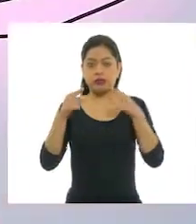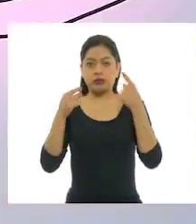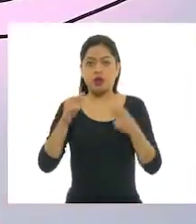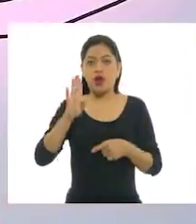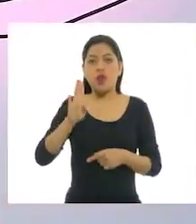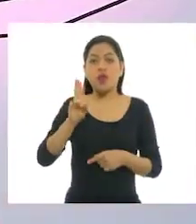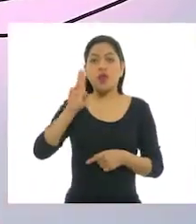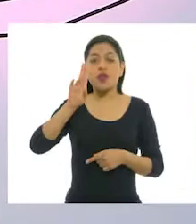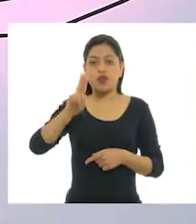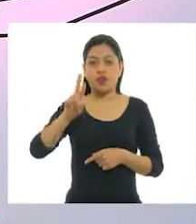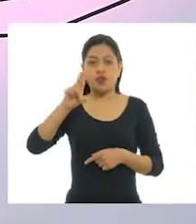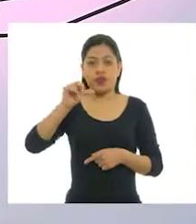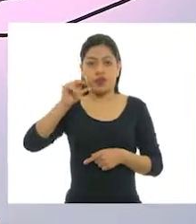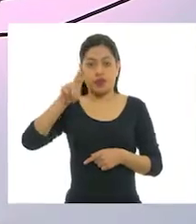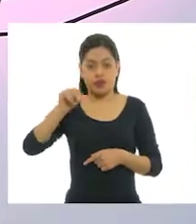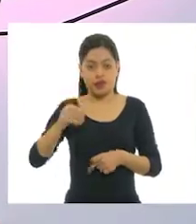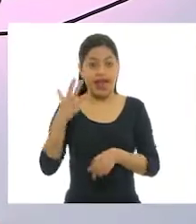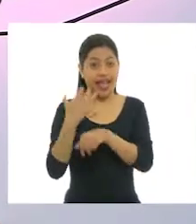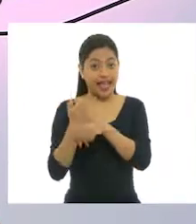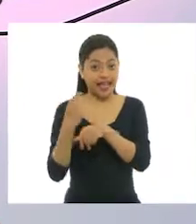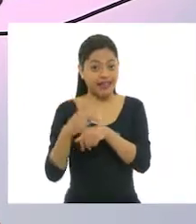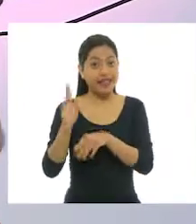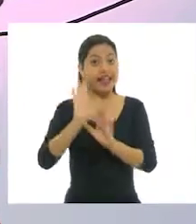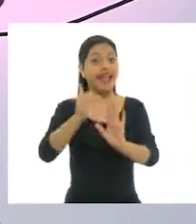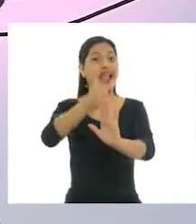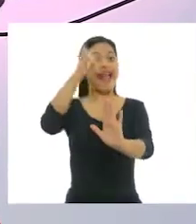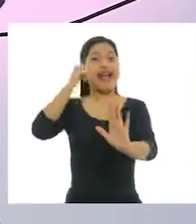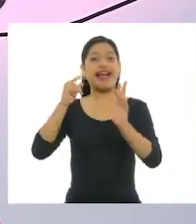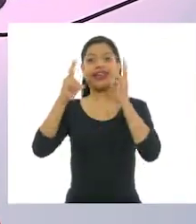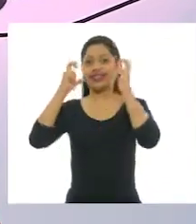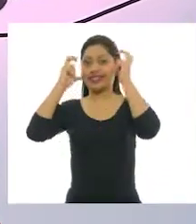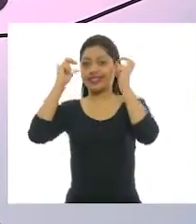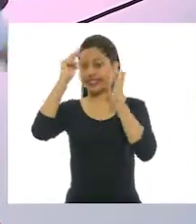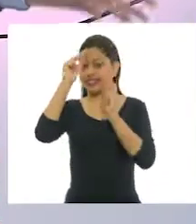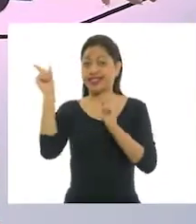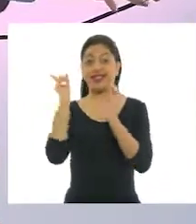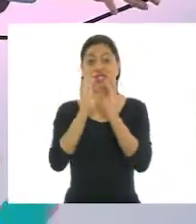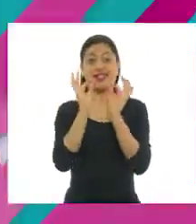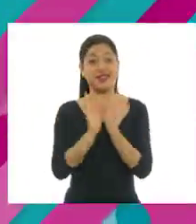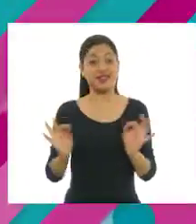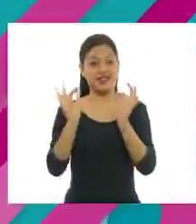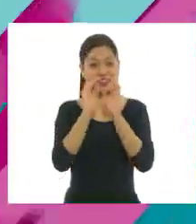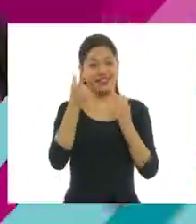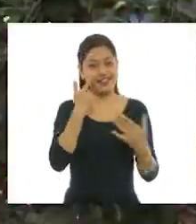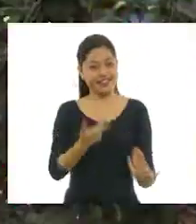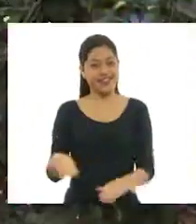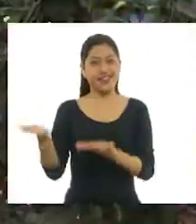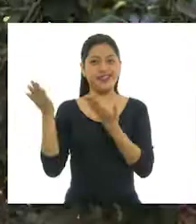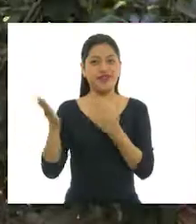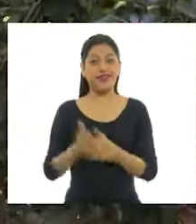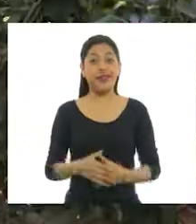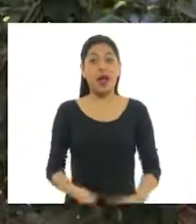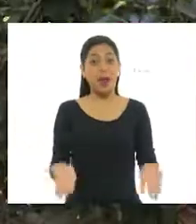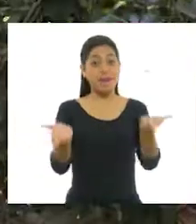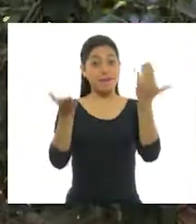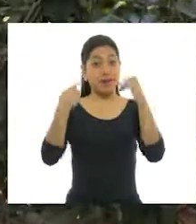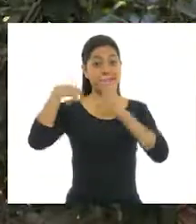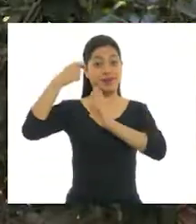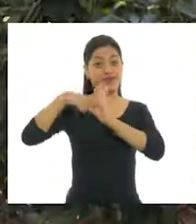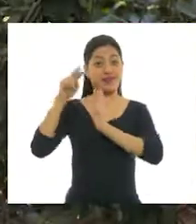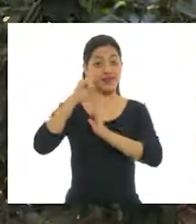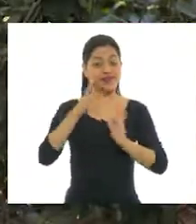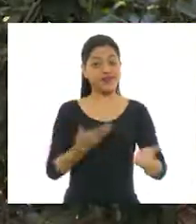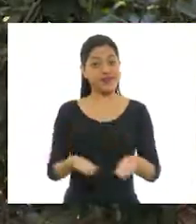grado. Pero antes vamos a escuchar a Jolisto, que tiene algo muy importante que decirnos. ¡Adelante! ¡Vamos a ver el